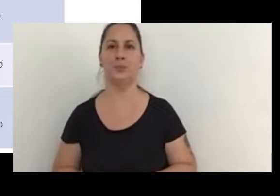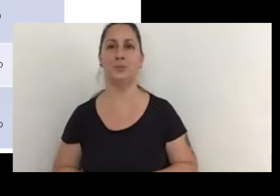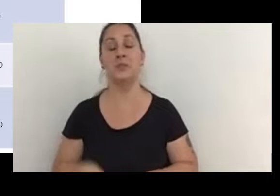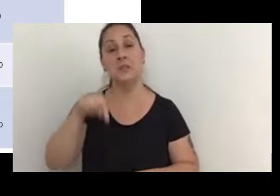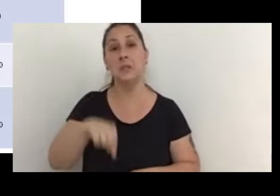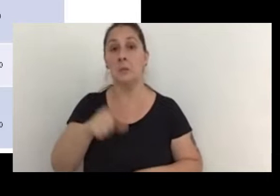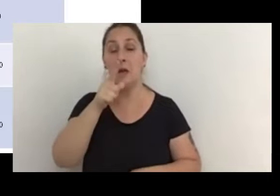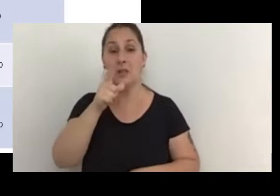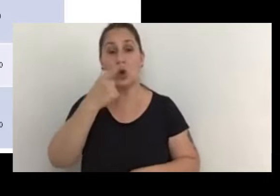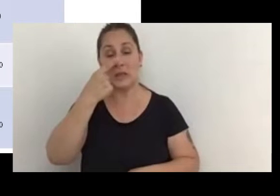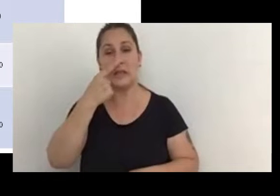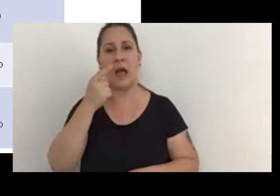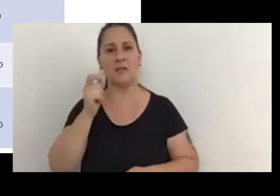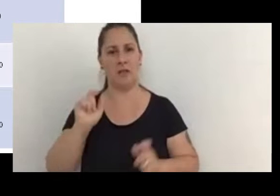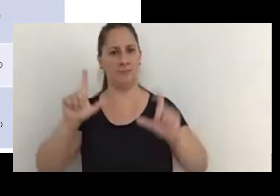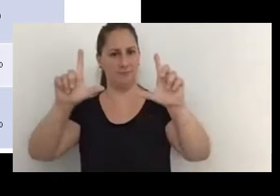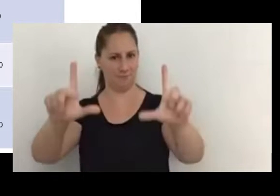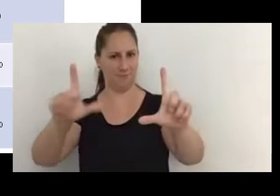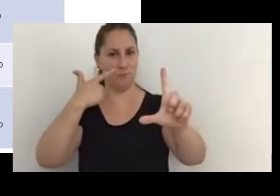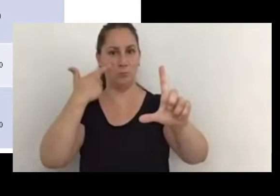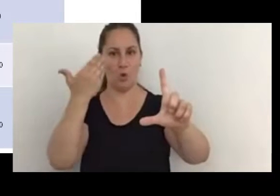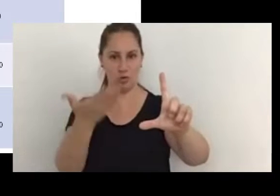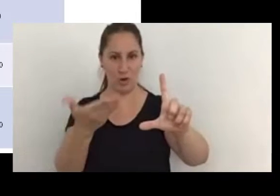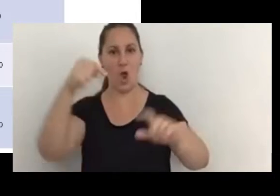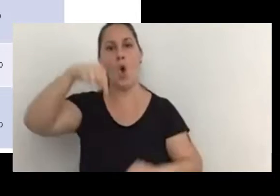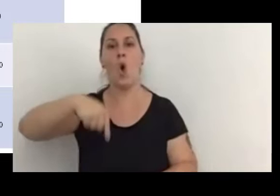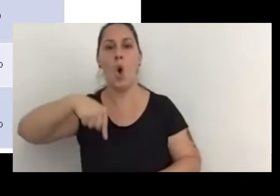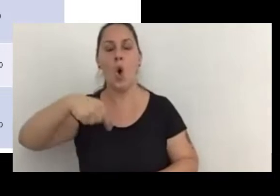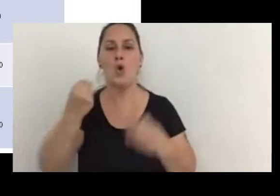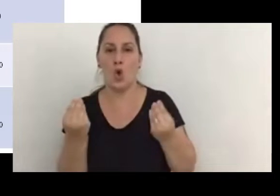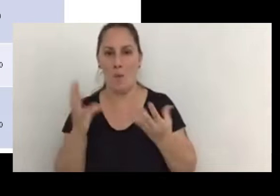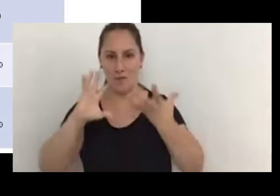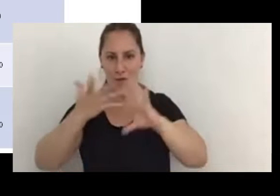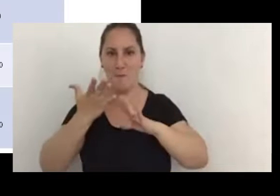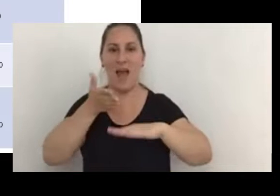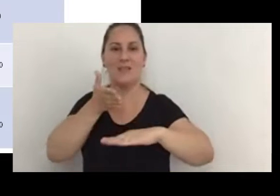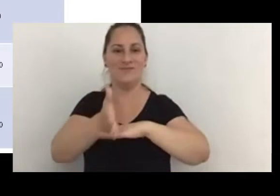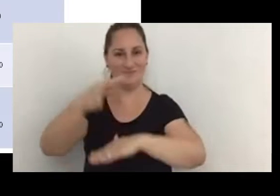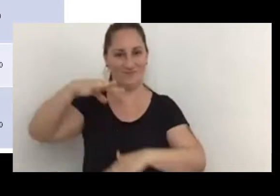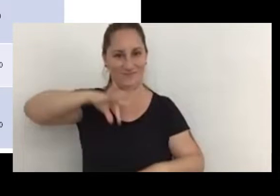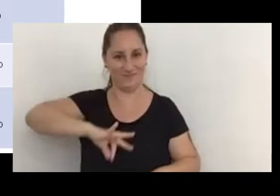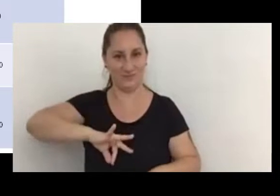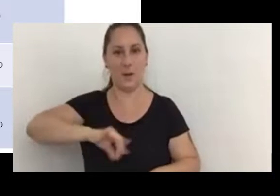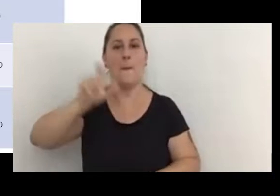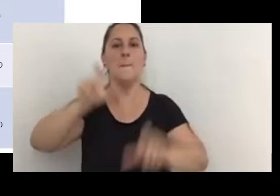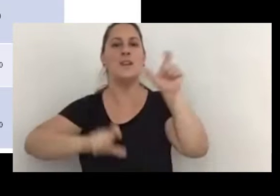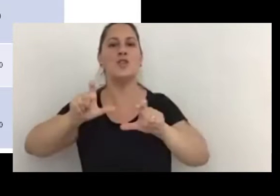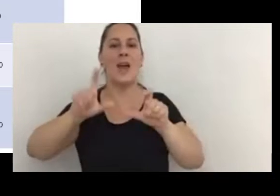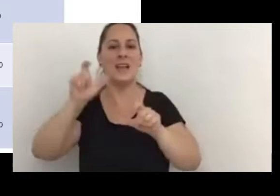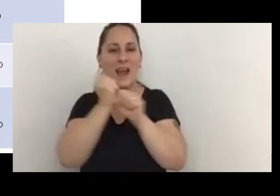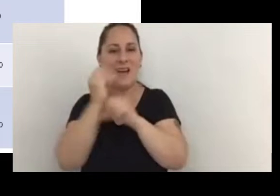interesante dejarles cómo hoy se encontrarían los ingresos del personal de casas